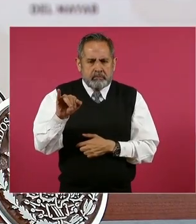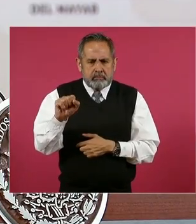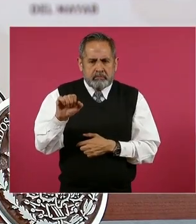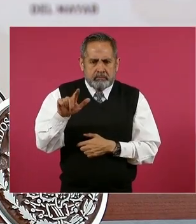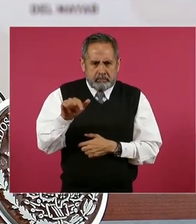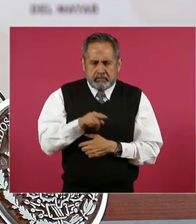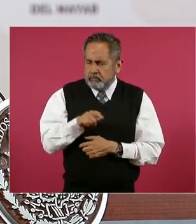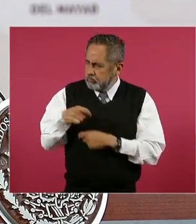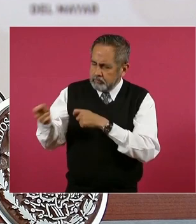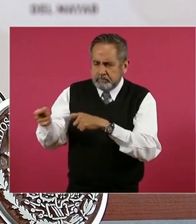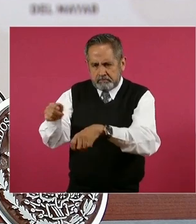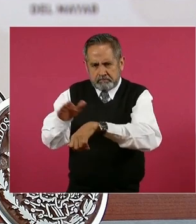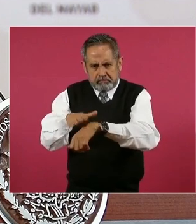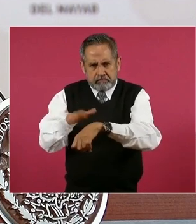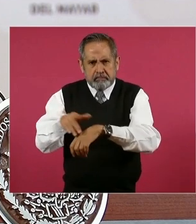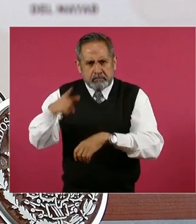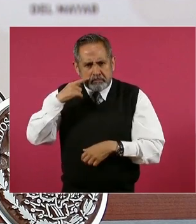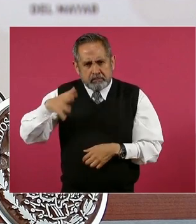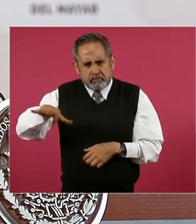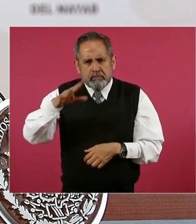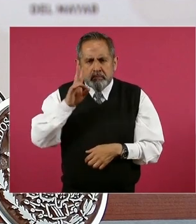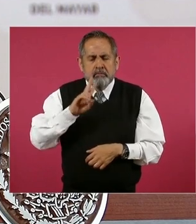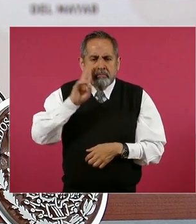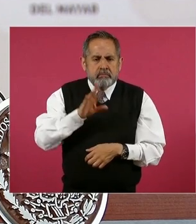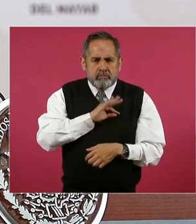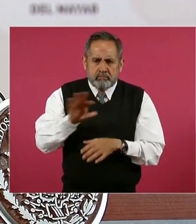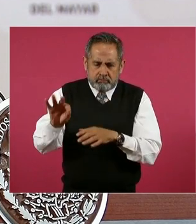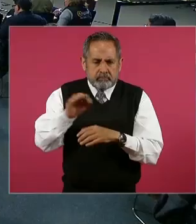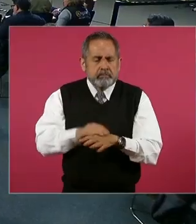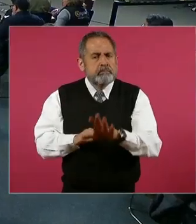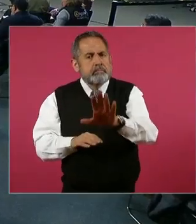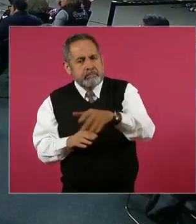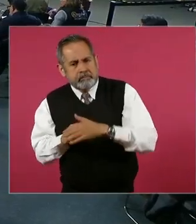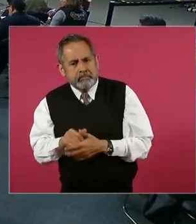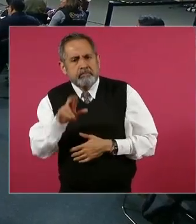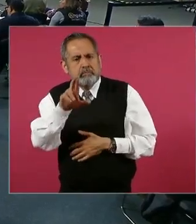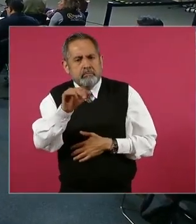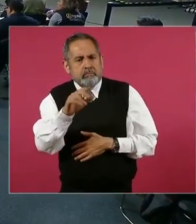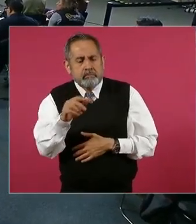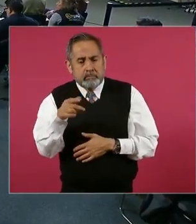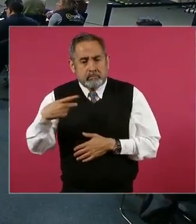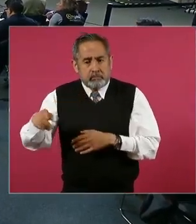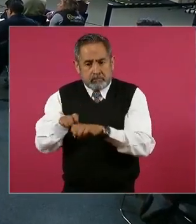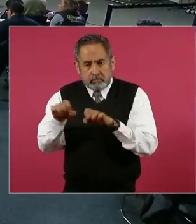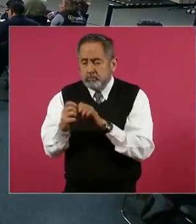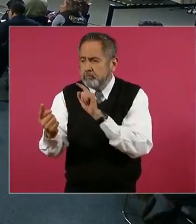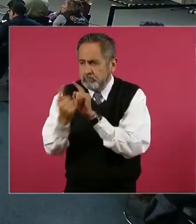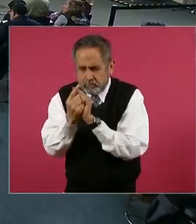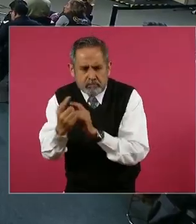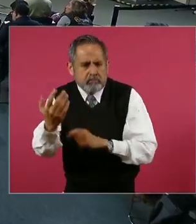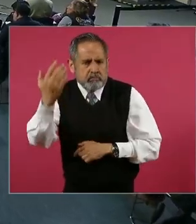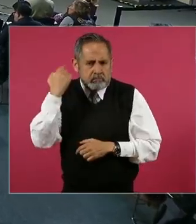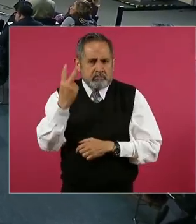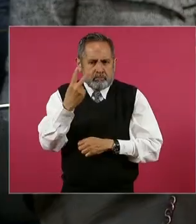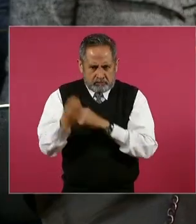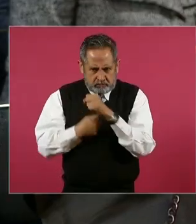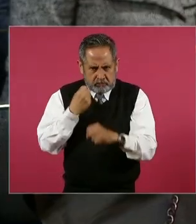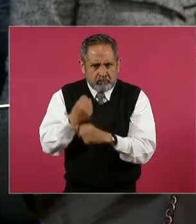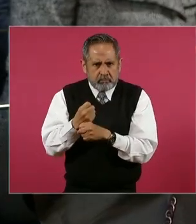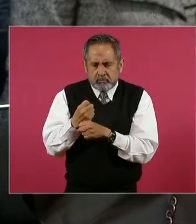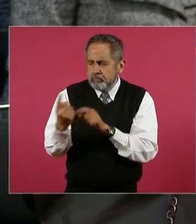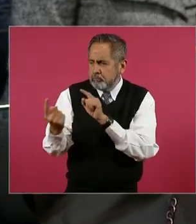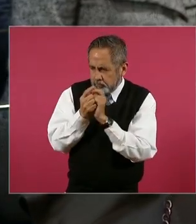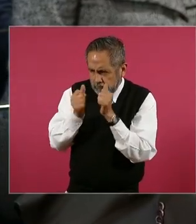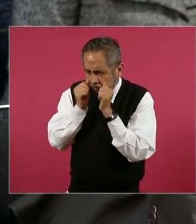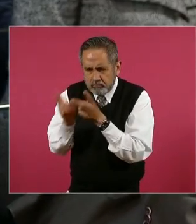yela para Buscar la forma miren rosela me atendió su equipo Hace dos años que planteamos